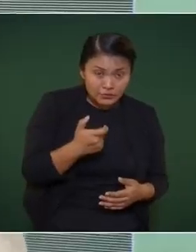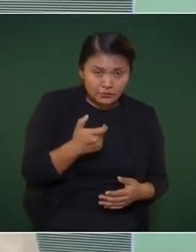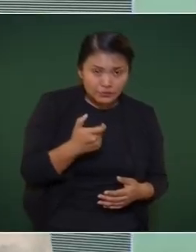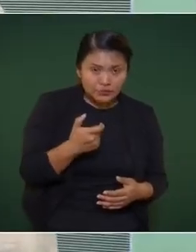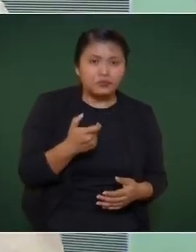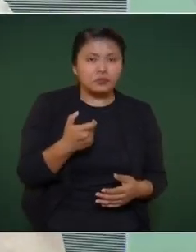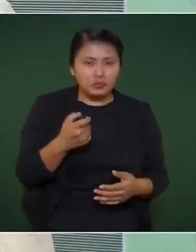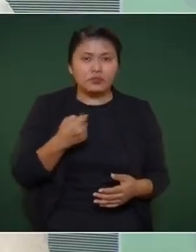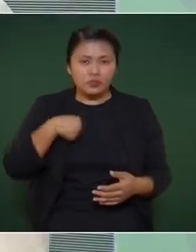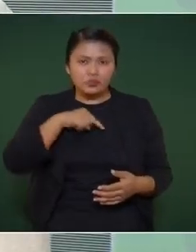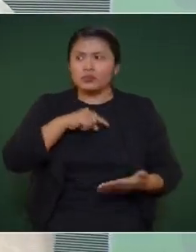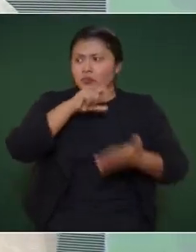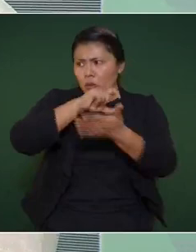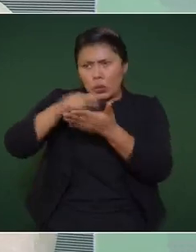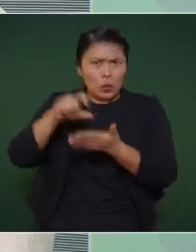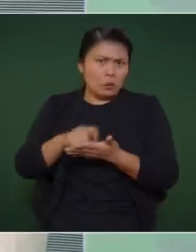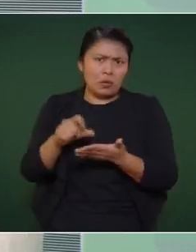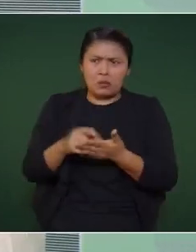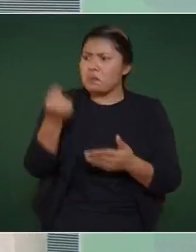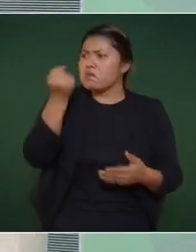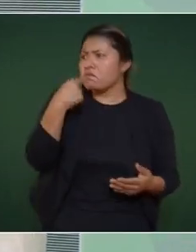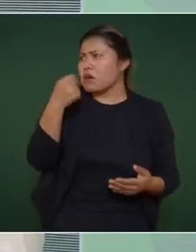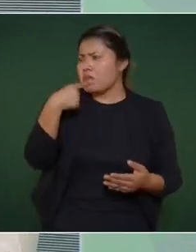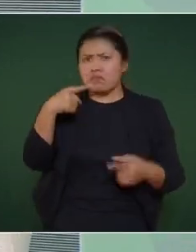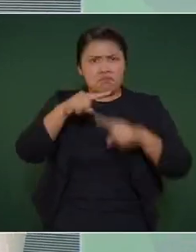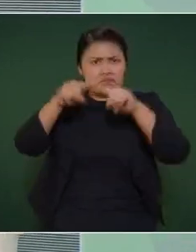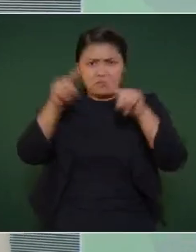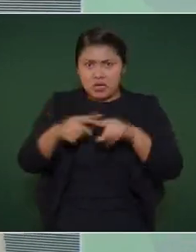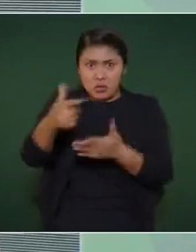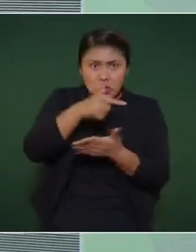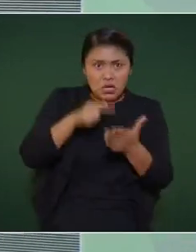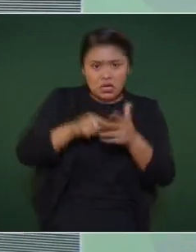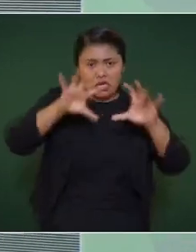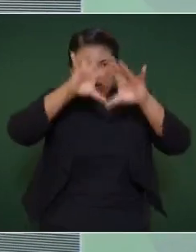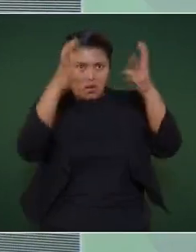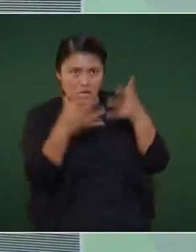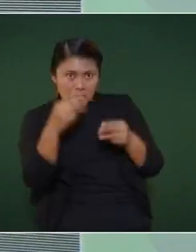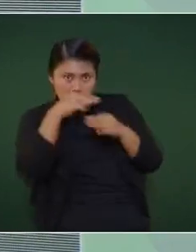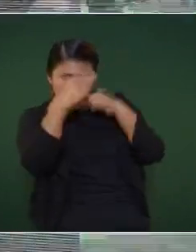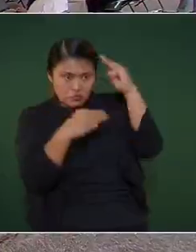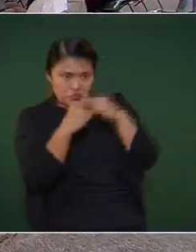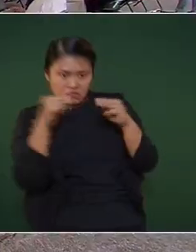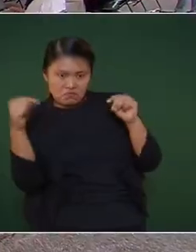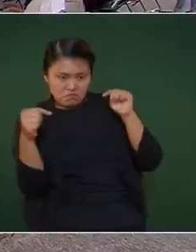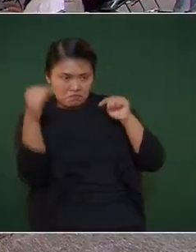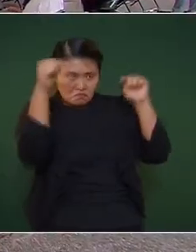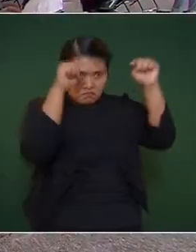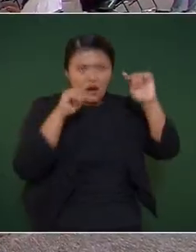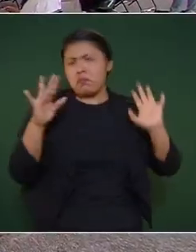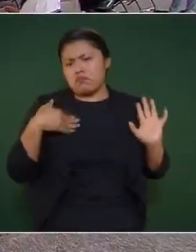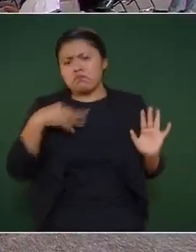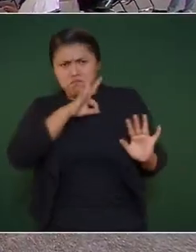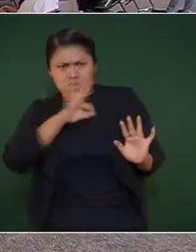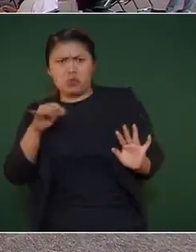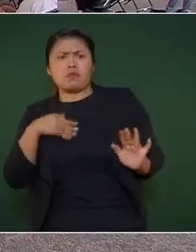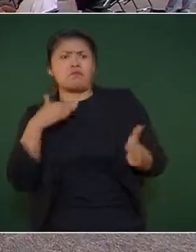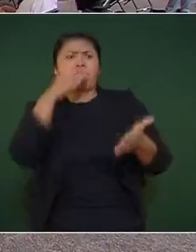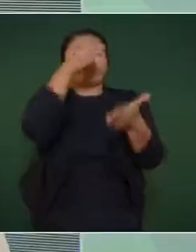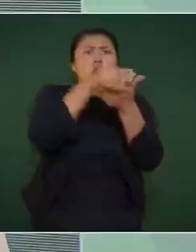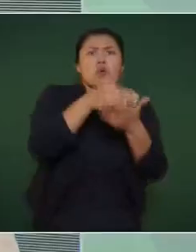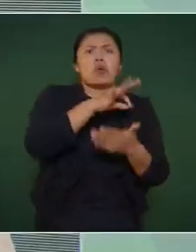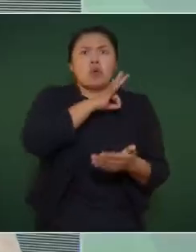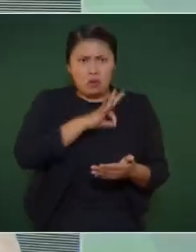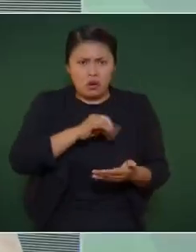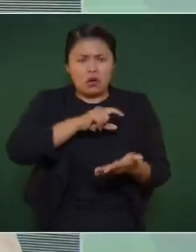y si podemos comprar los medicamentos en cualquier parte del mundo, no debe haber pretexto